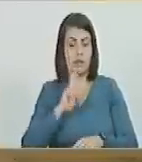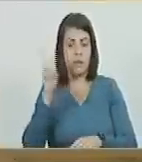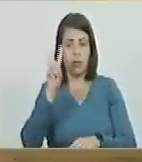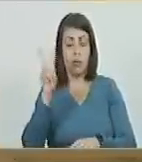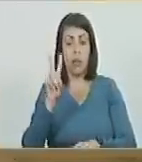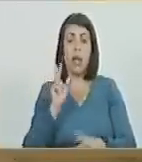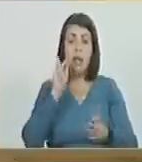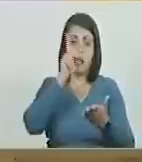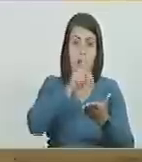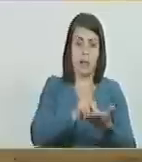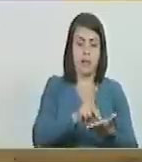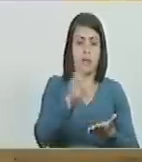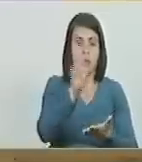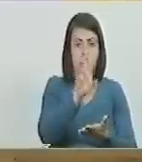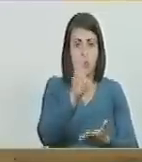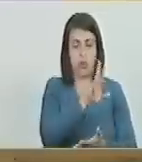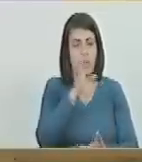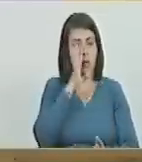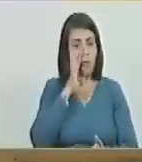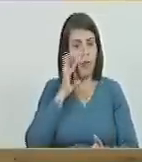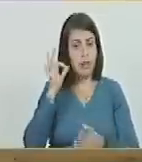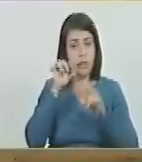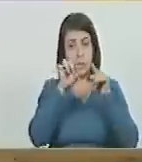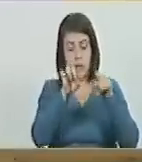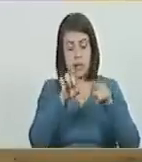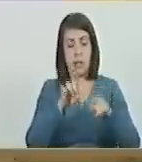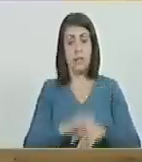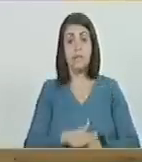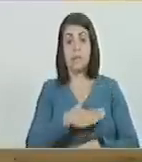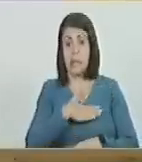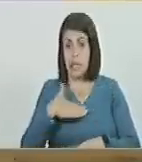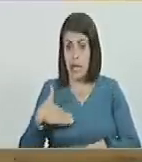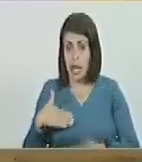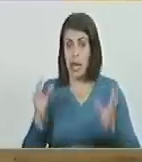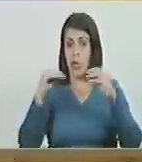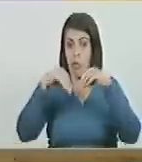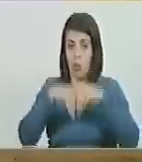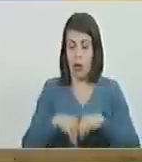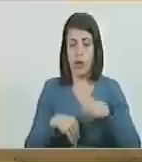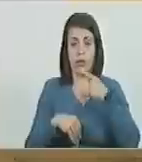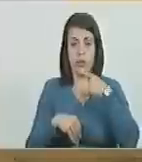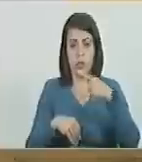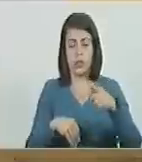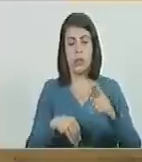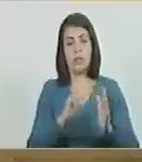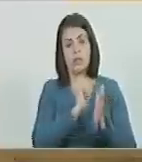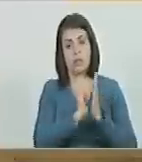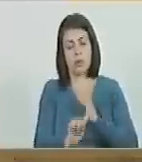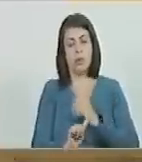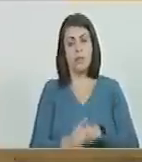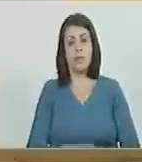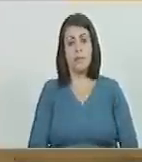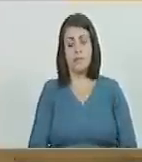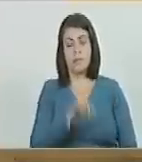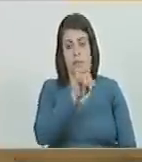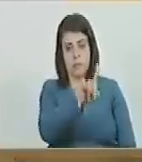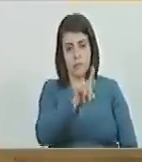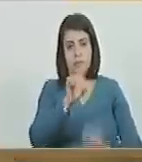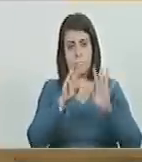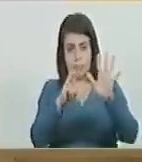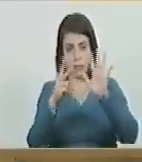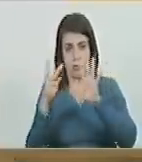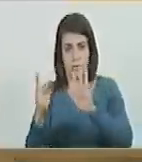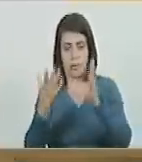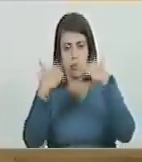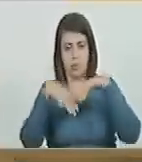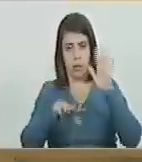Bolivariana de Venezuela ante la República Francesa, de conformidad con lo que está establecido en los artículos